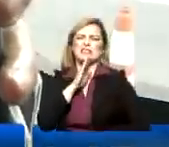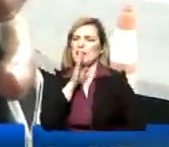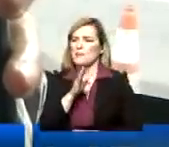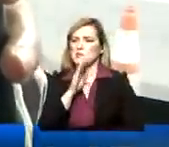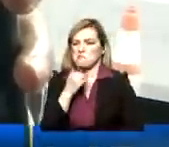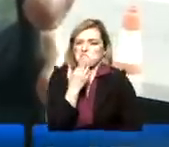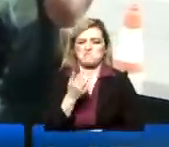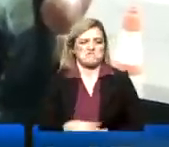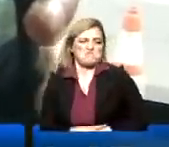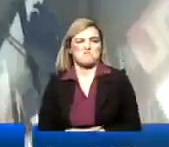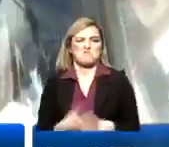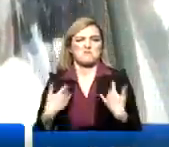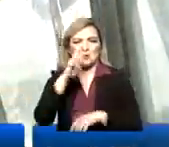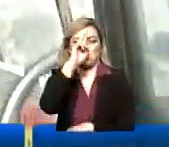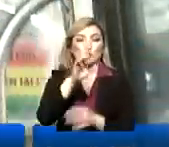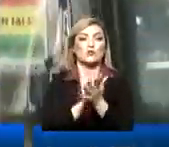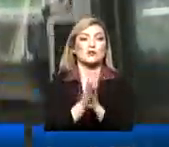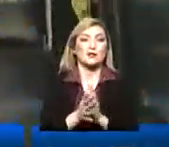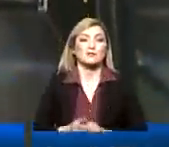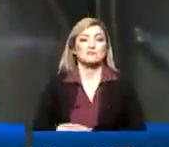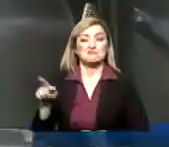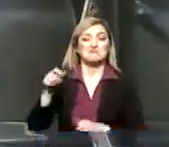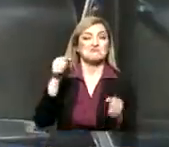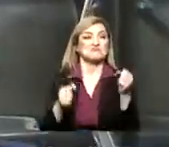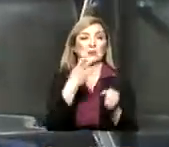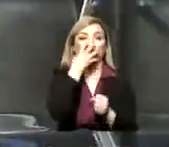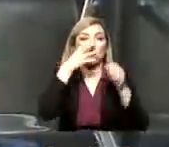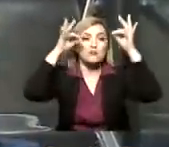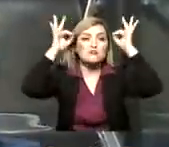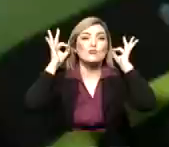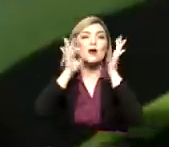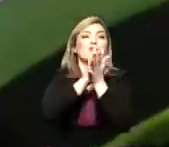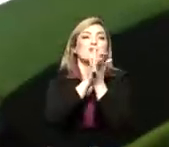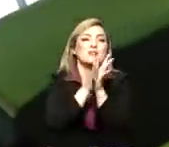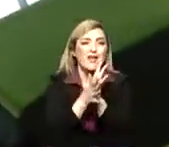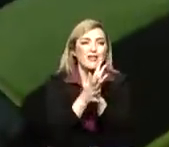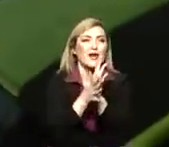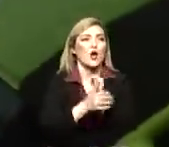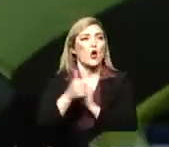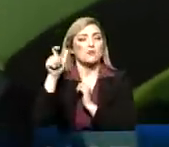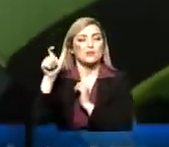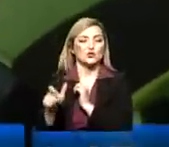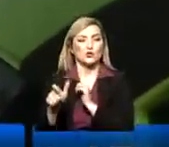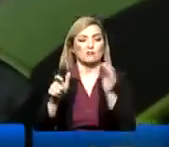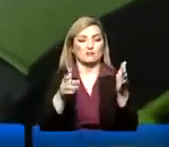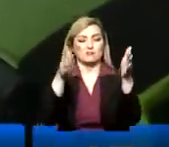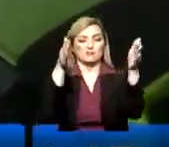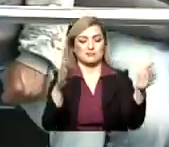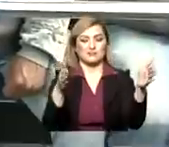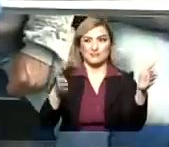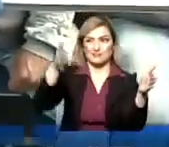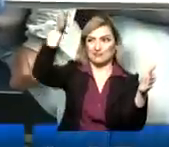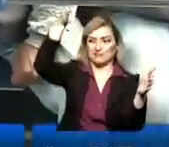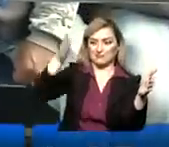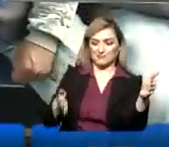la gana, no respetan. Este conductor, por ejemplo, no portaba mascarilla, otro no había colocado la cabina plástica